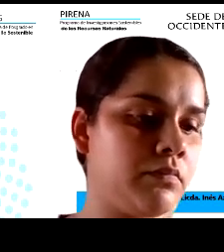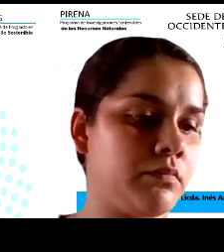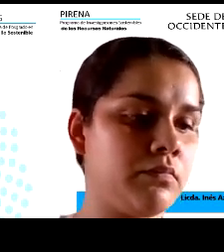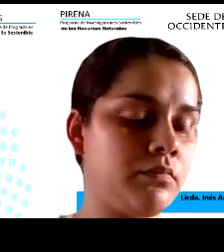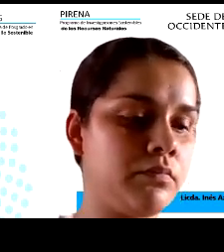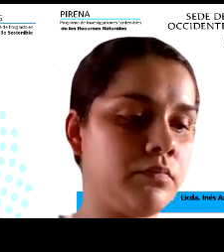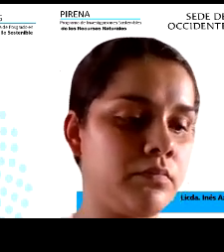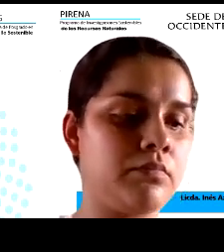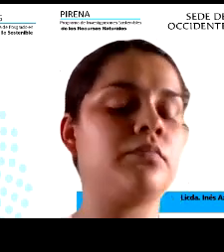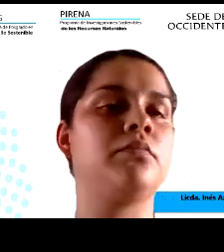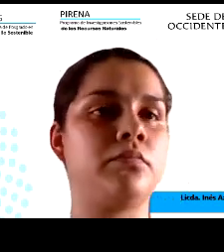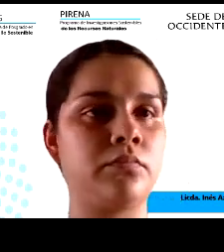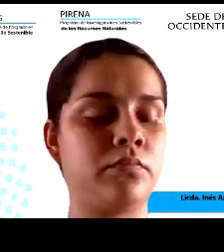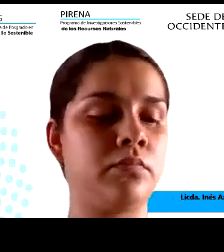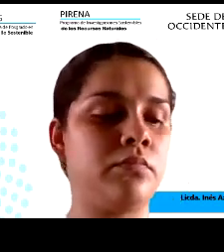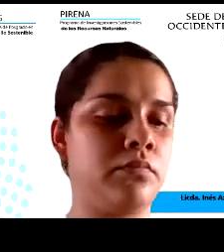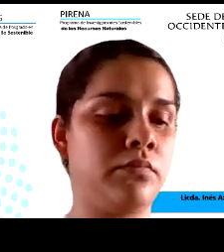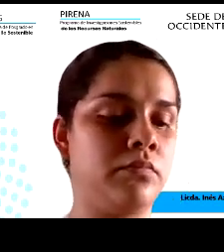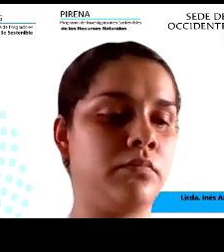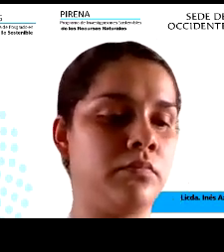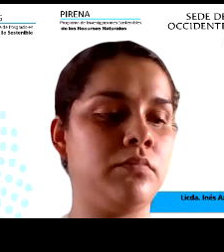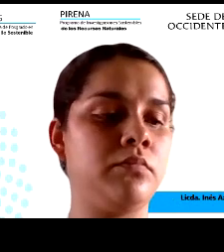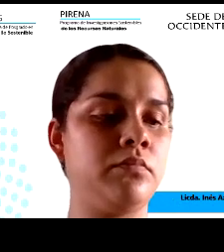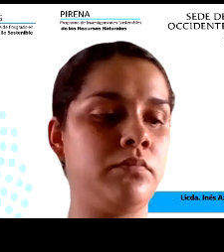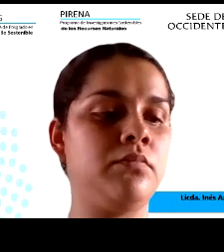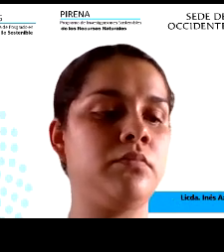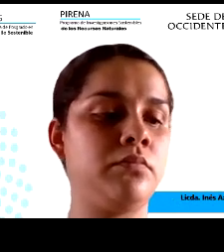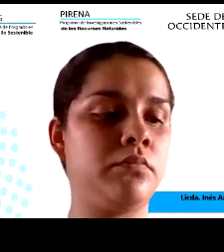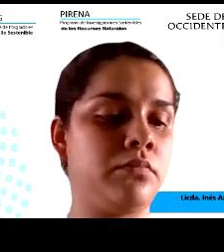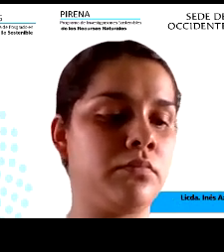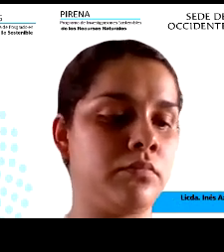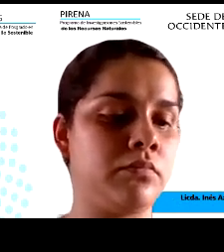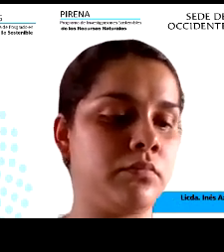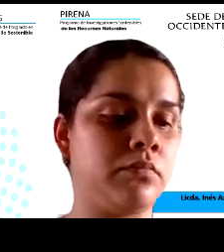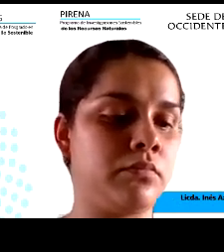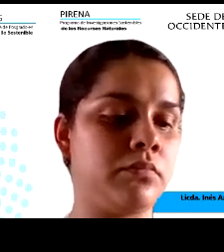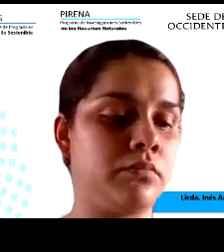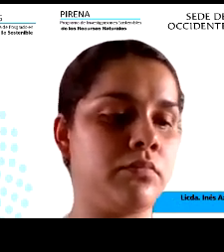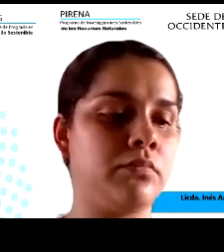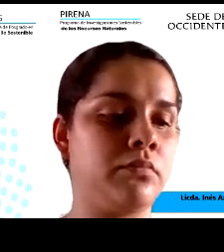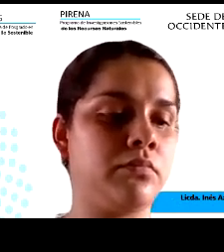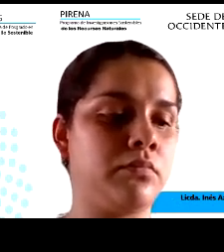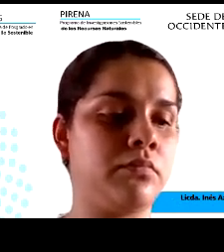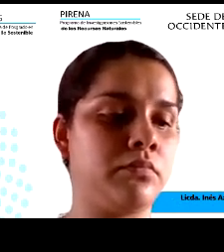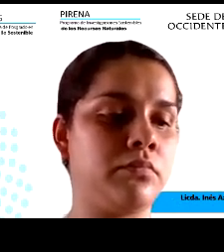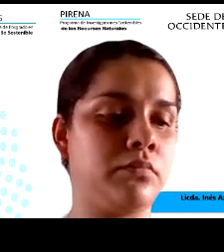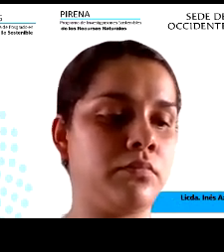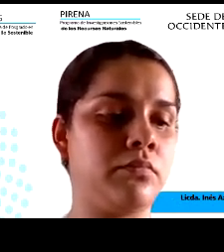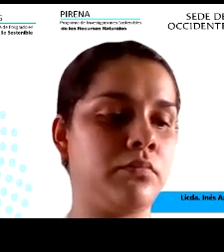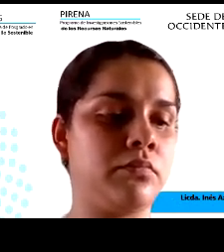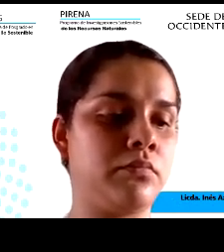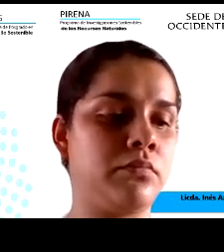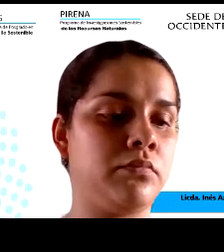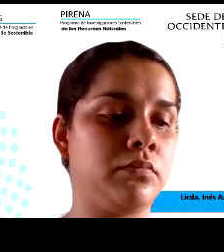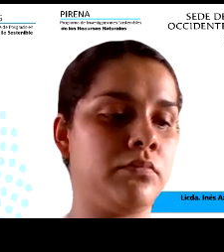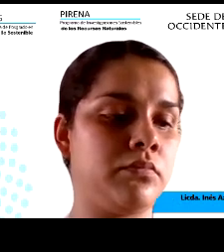congreso de biólogos, todos los años, llevamos por el octavo, el noveno, donde reunimos las experiencias y de los modelos